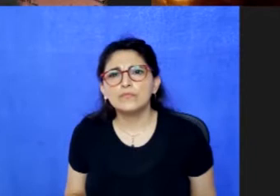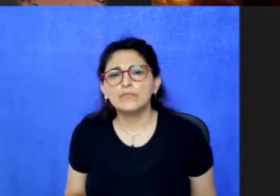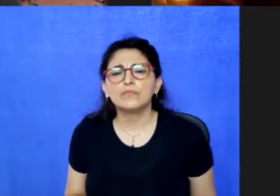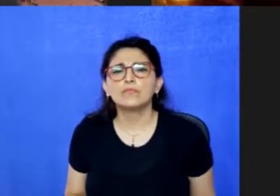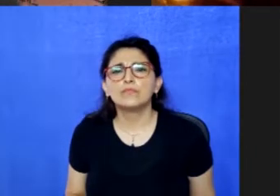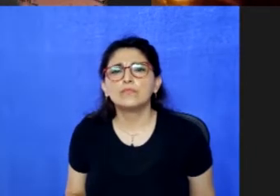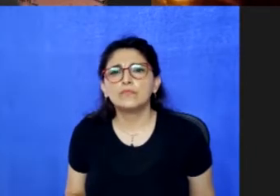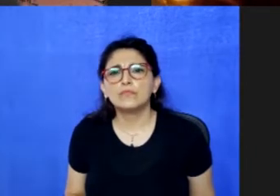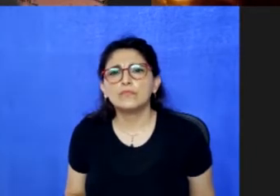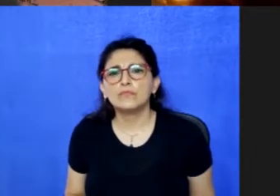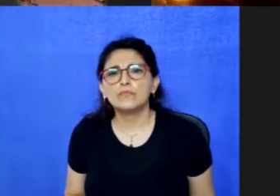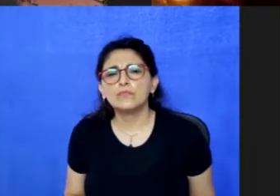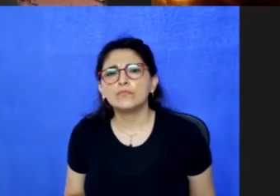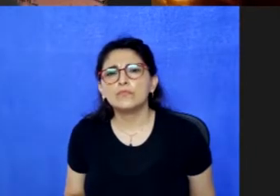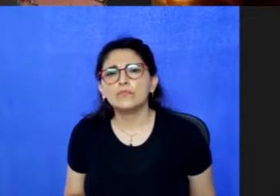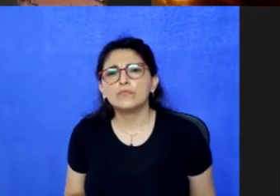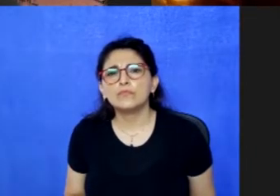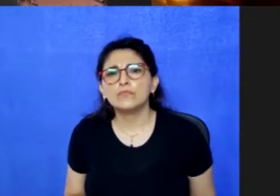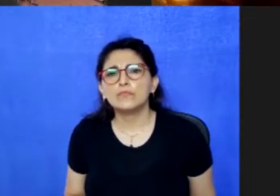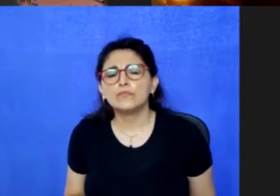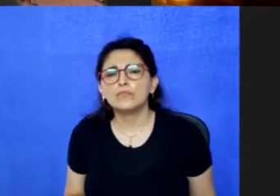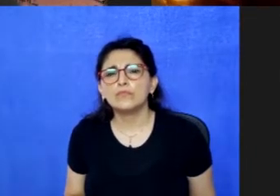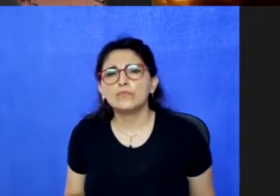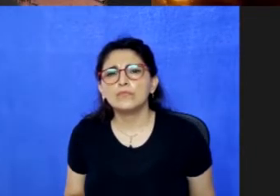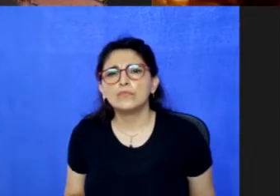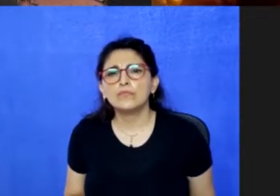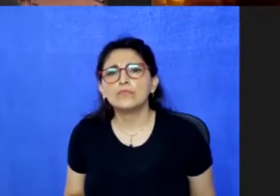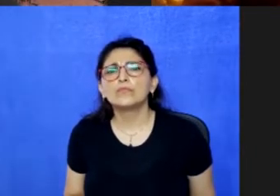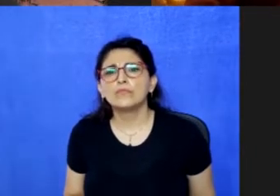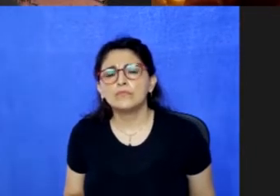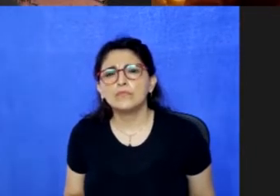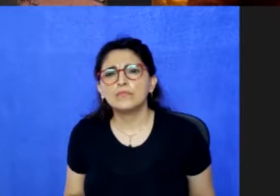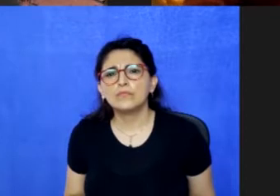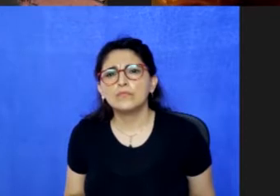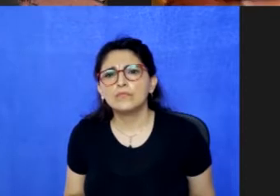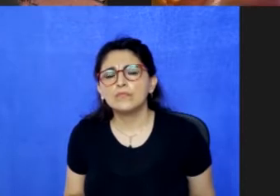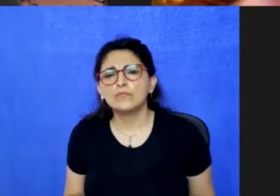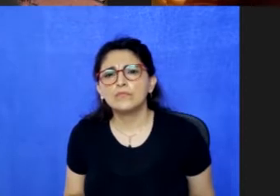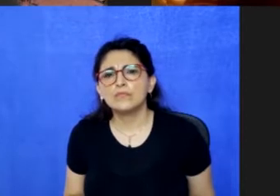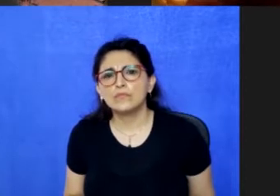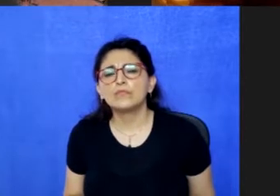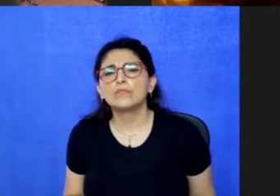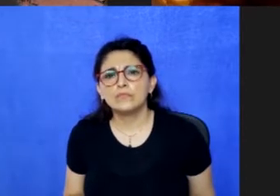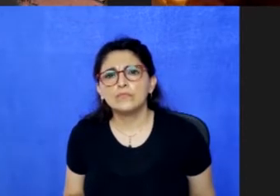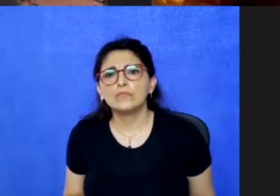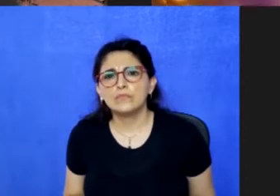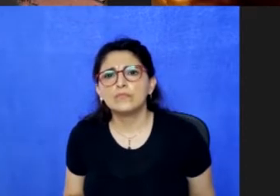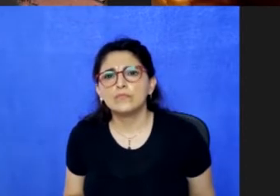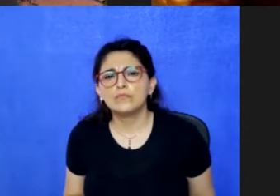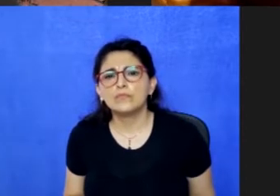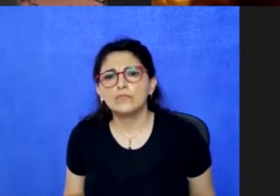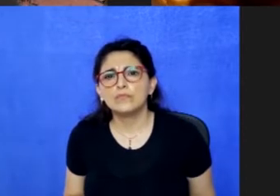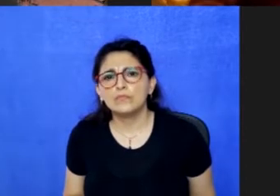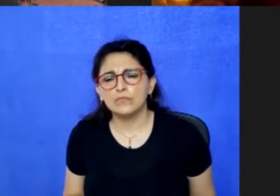pocas cosas son original. También el pastichotto que vos comías, no, puede ser que no era el original, ¿entendés cómo se